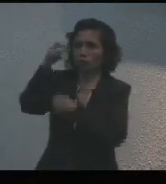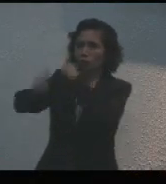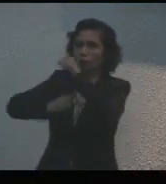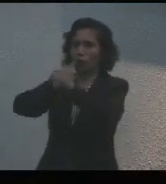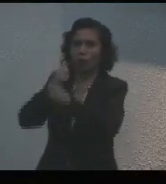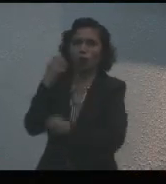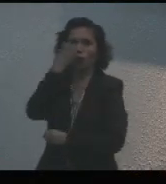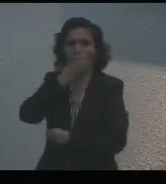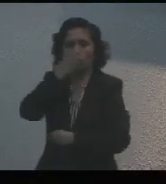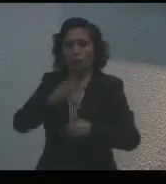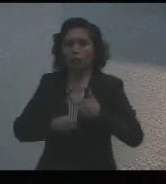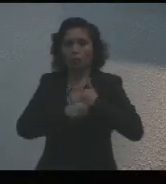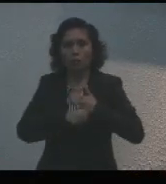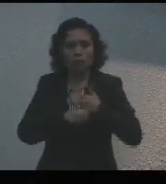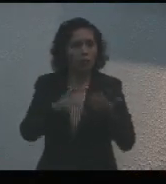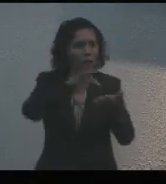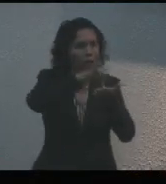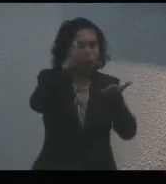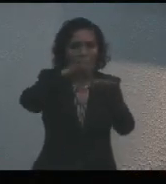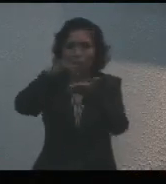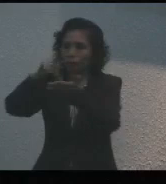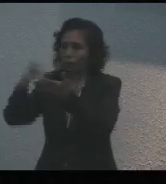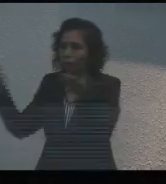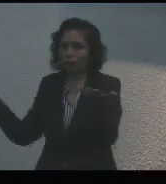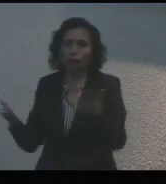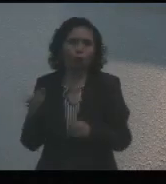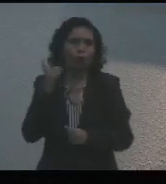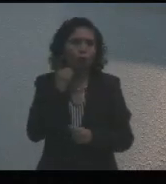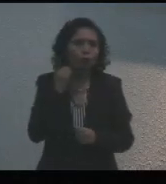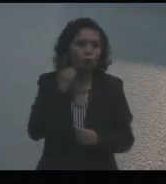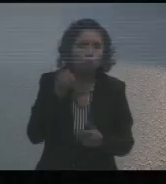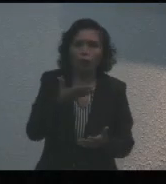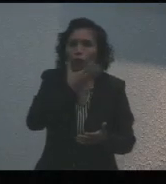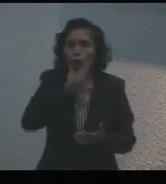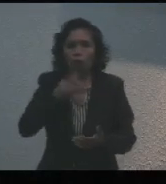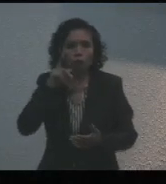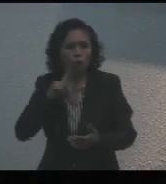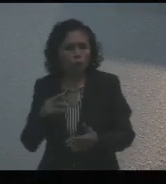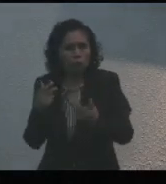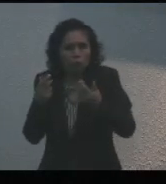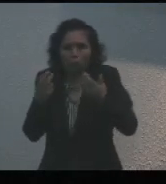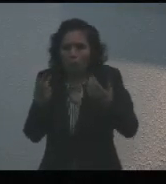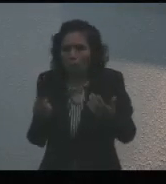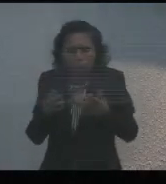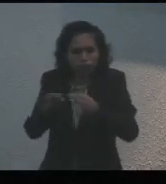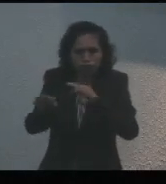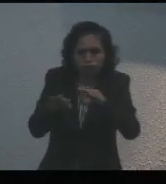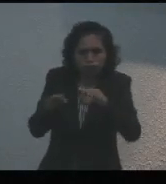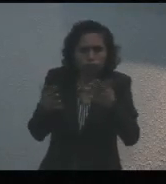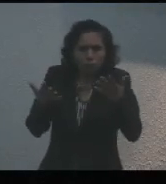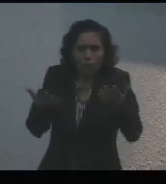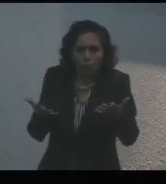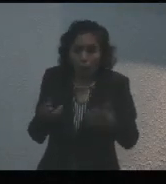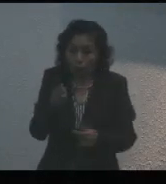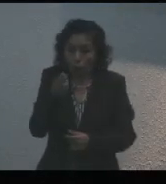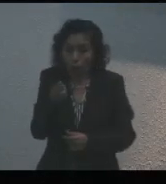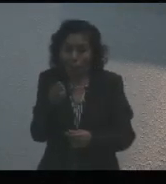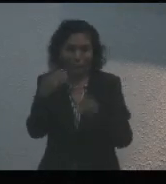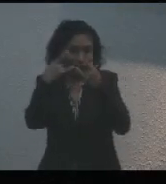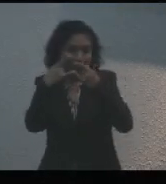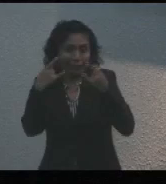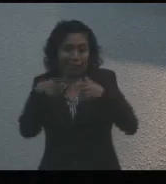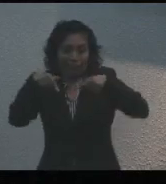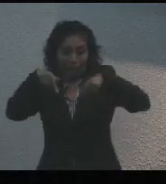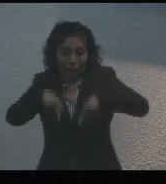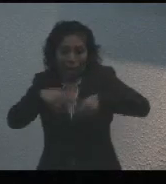Militar. Gracias a cada una de las y los diputados que son parte de esta historia extraordinaria, de estos momentos que vivimos